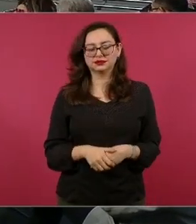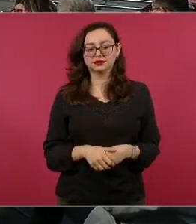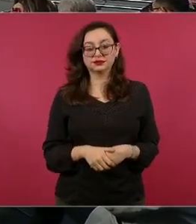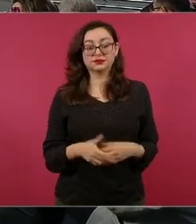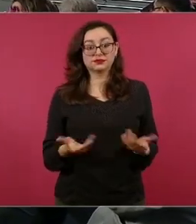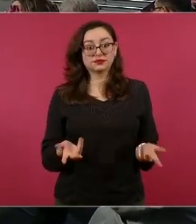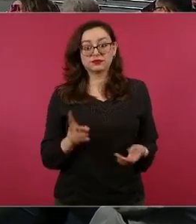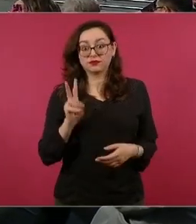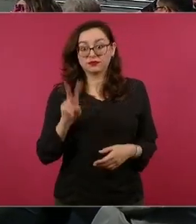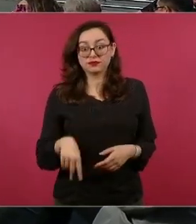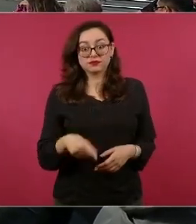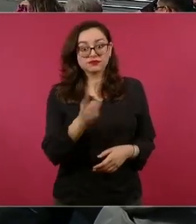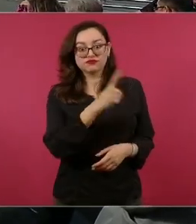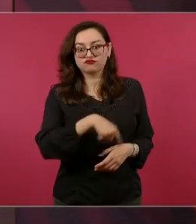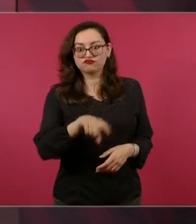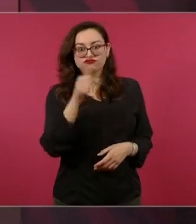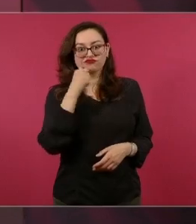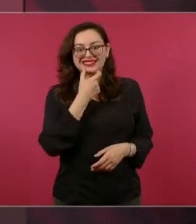Porque siempre andan así.